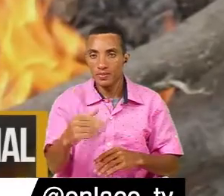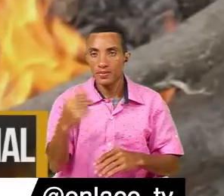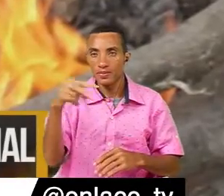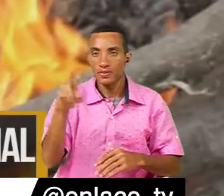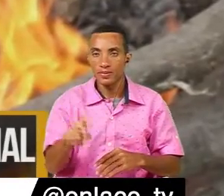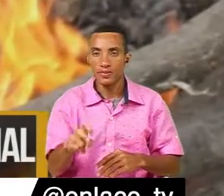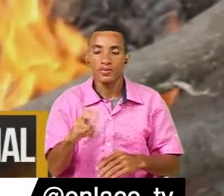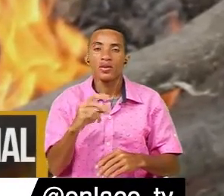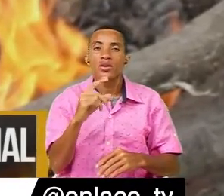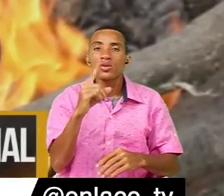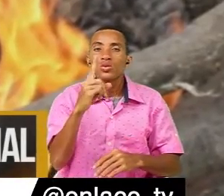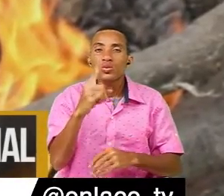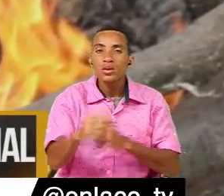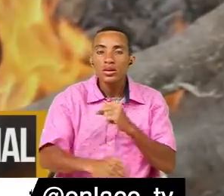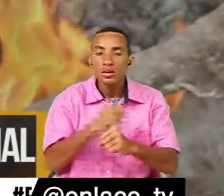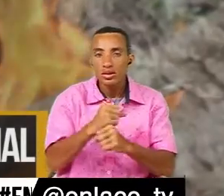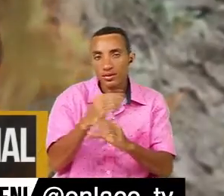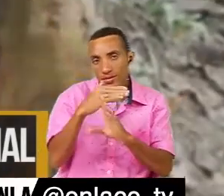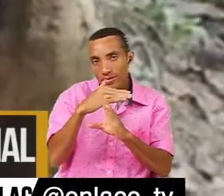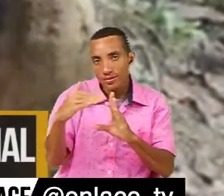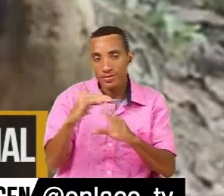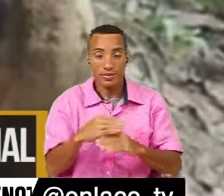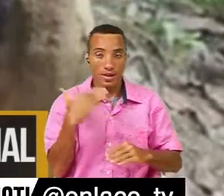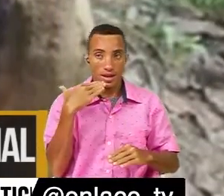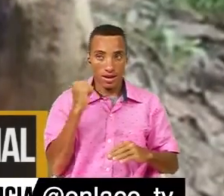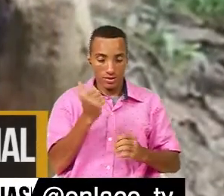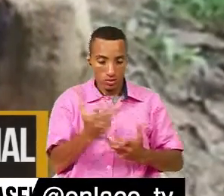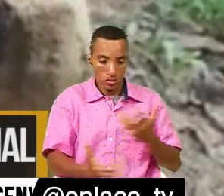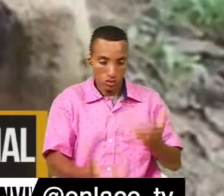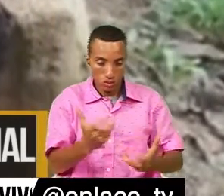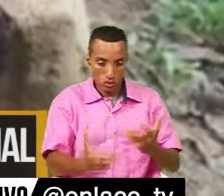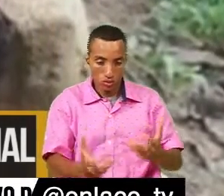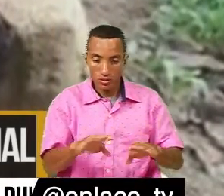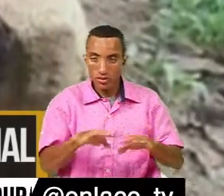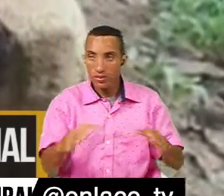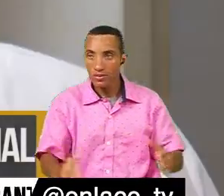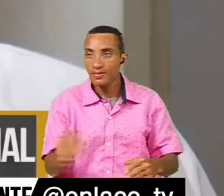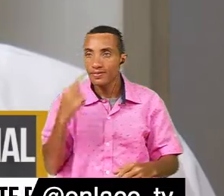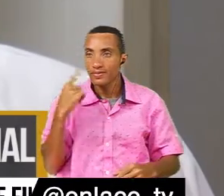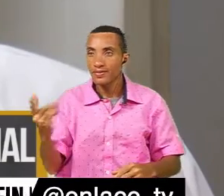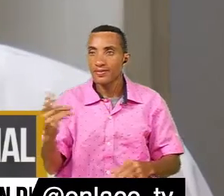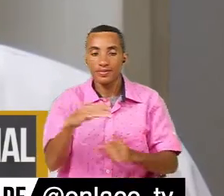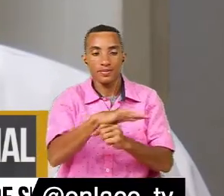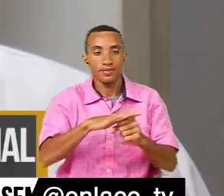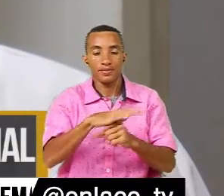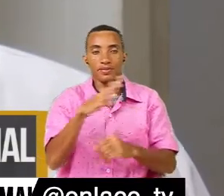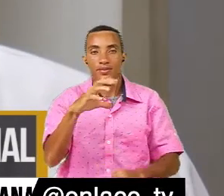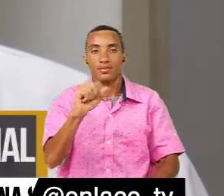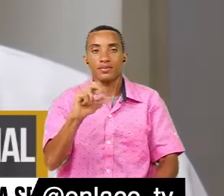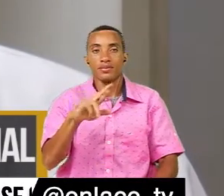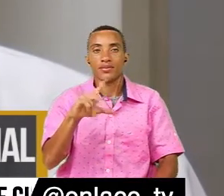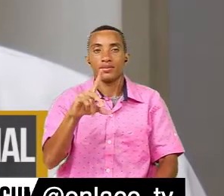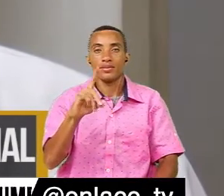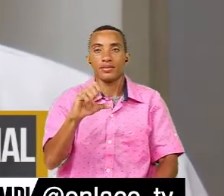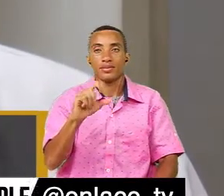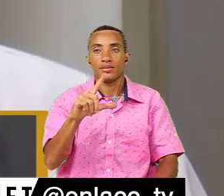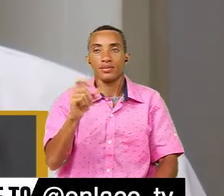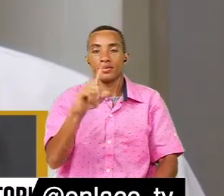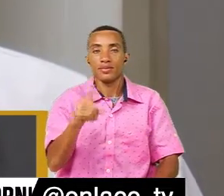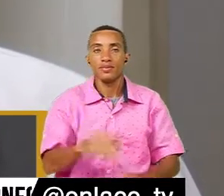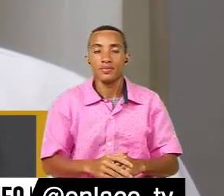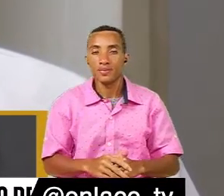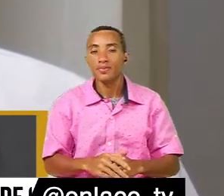que resultó quemada cuando su señora madre preparaba alimentos en un fogón de leña en el barrio Cardales. Ingresó una niña de un año de edad,